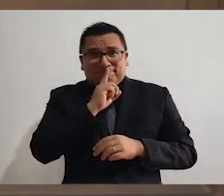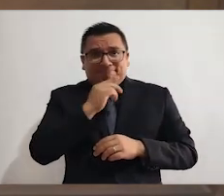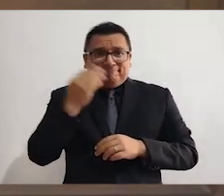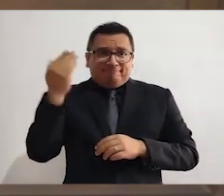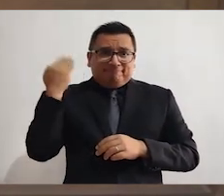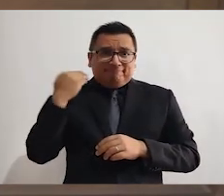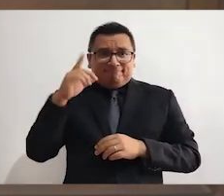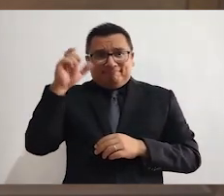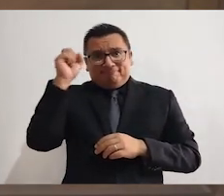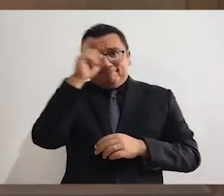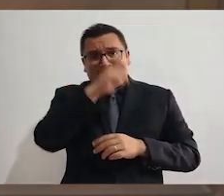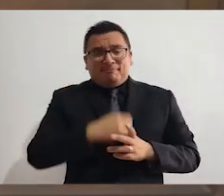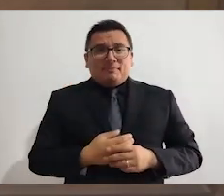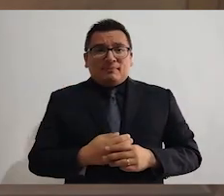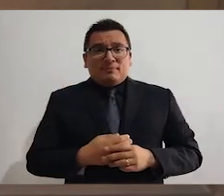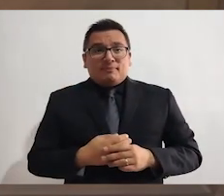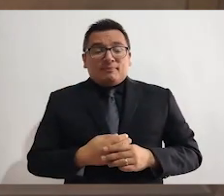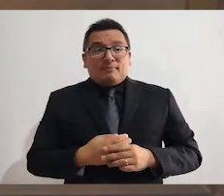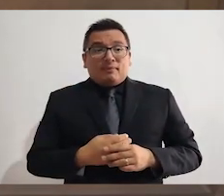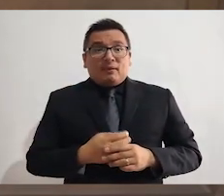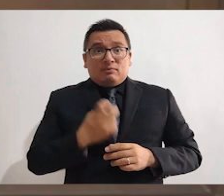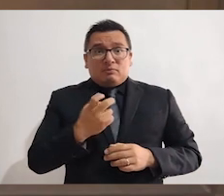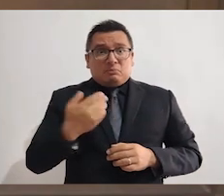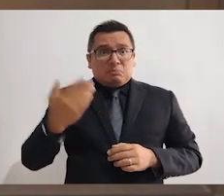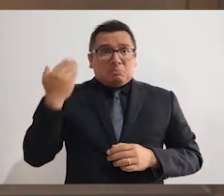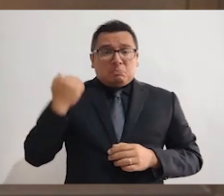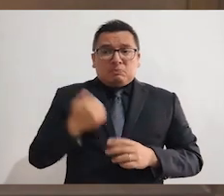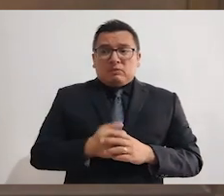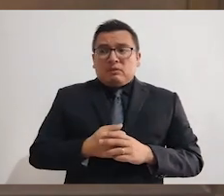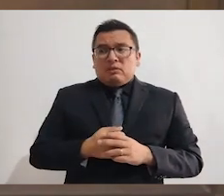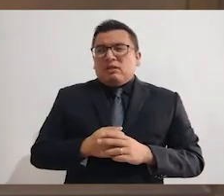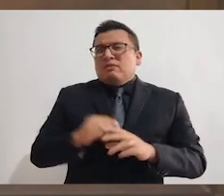credencial. Incluso se les negaba el trámite.